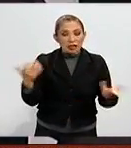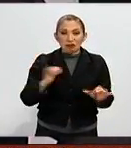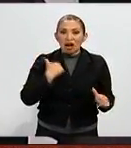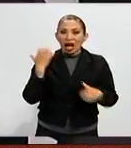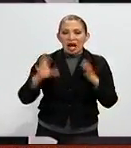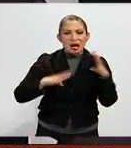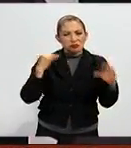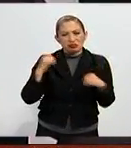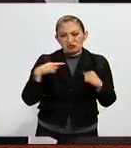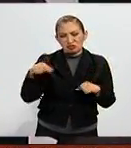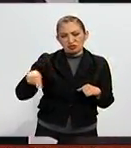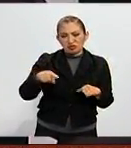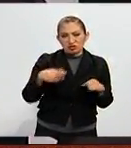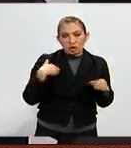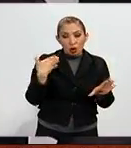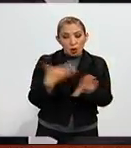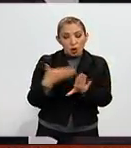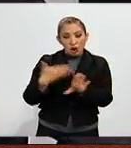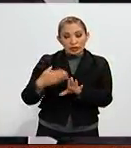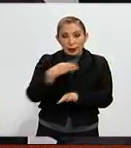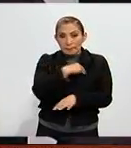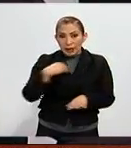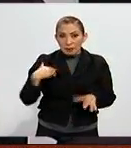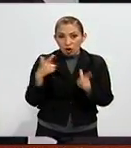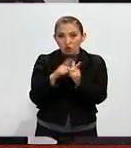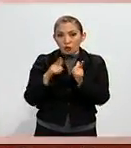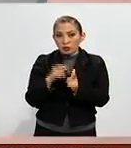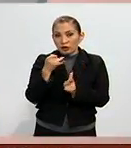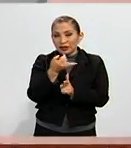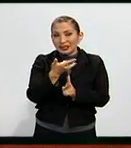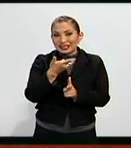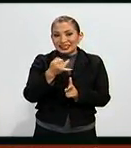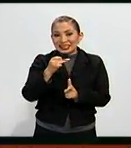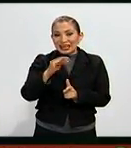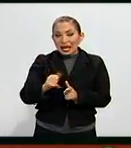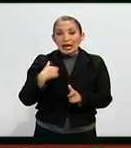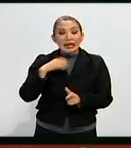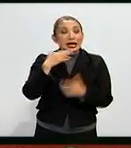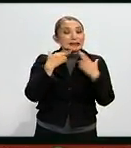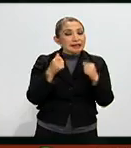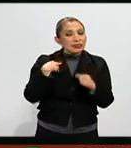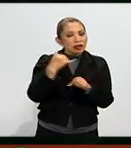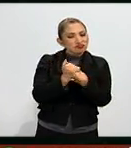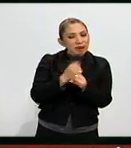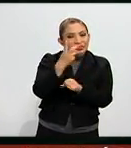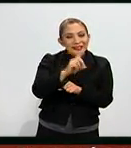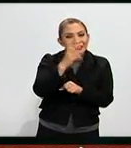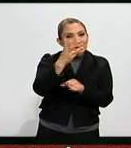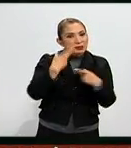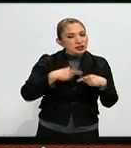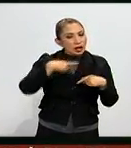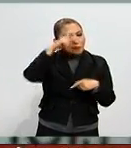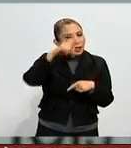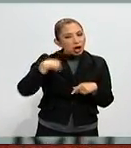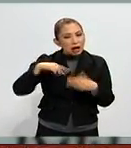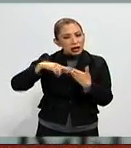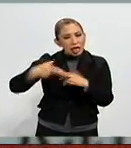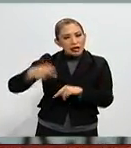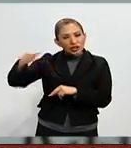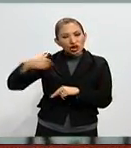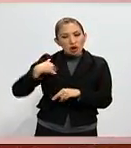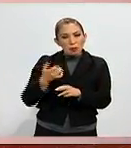dolo contra los miembros del grupo del GIEI. El SAT investiga a 33 mexicanos relacionados con los